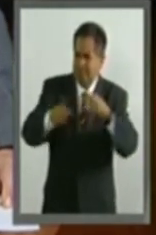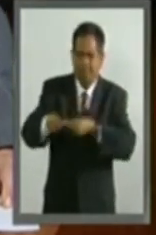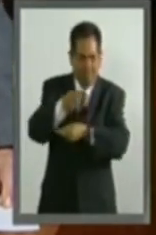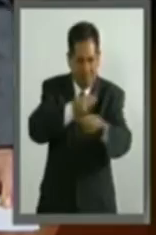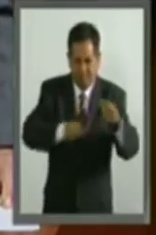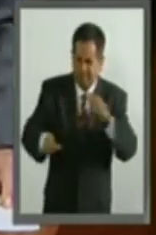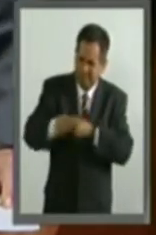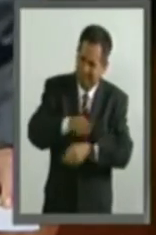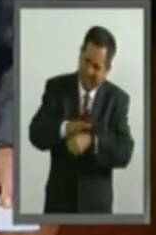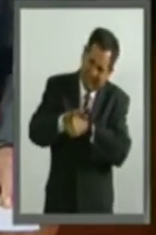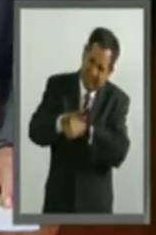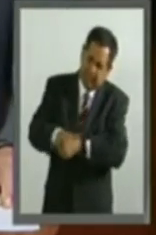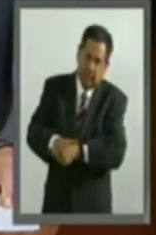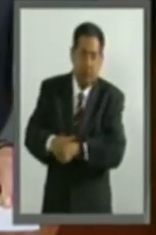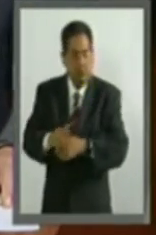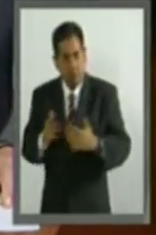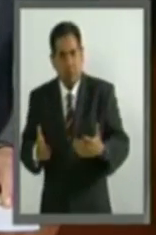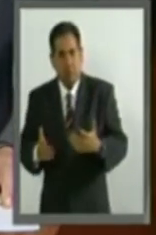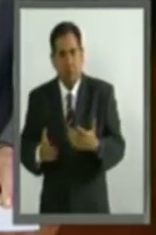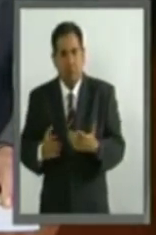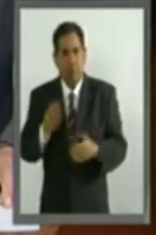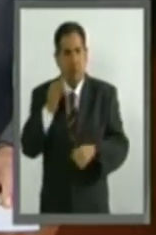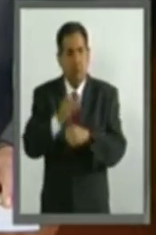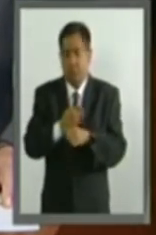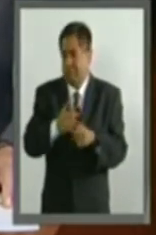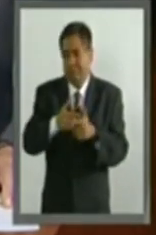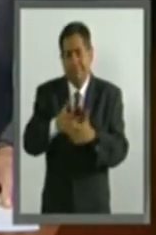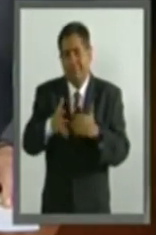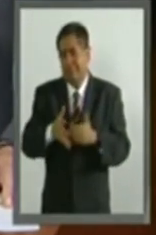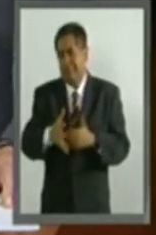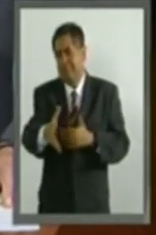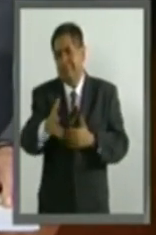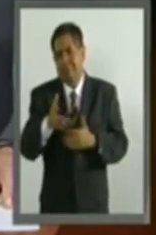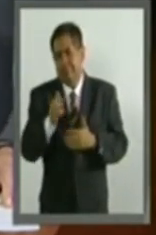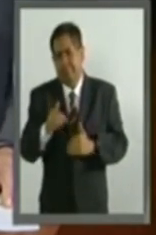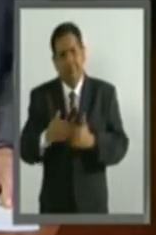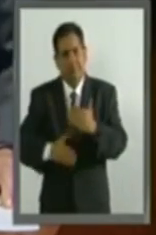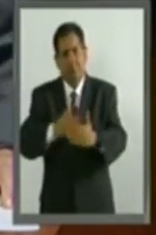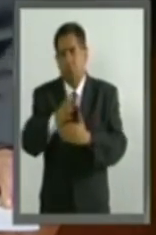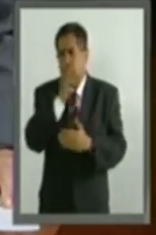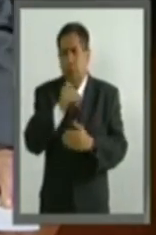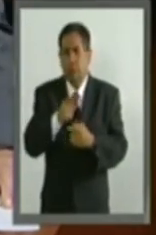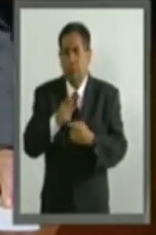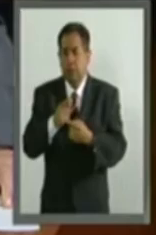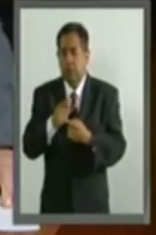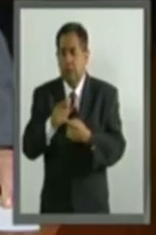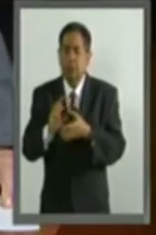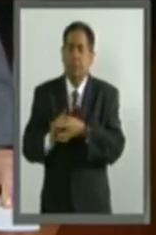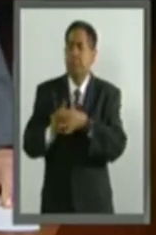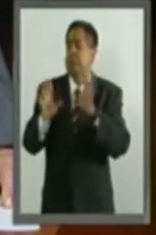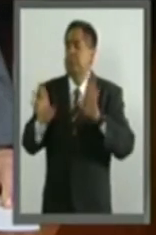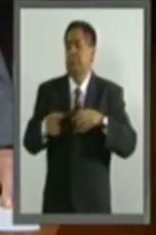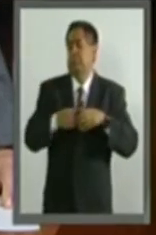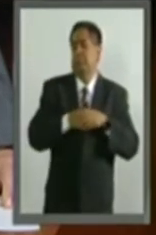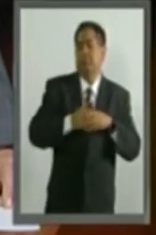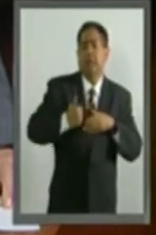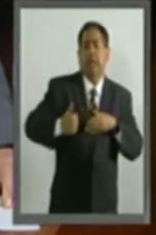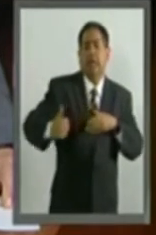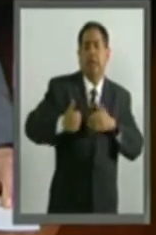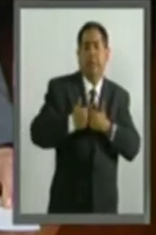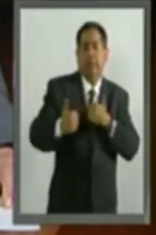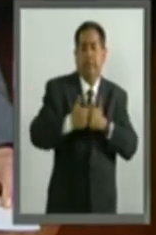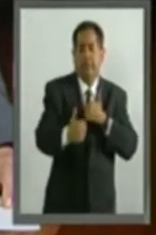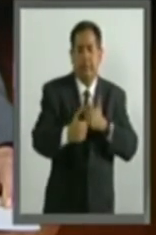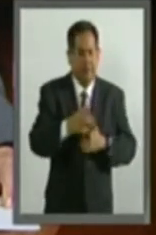cual hoy es irreversible. No hay posibilidad de regresar el reloj de los tiempos a